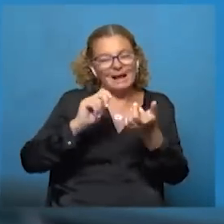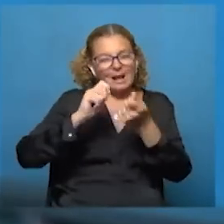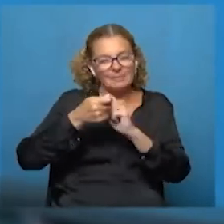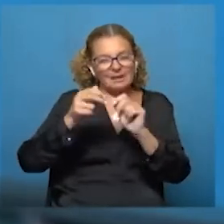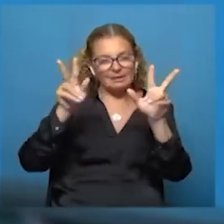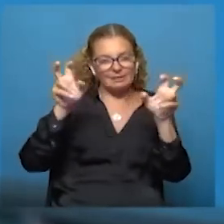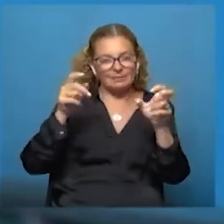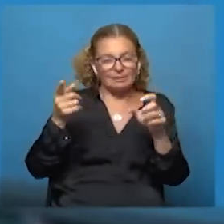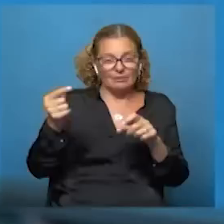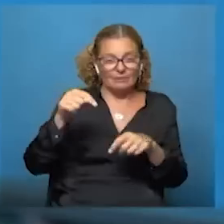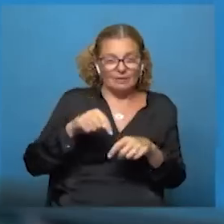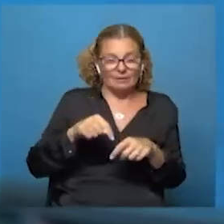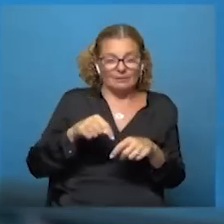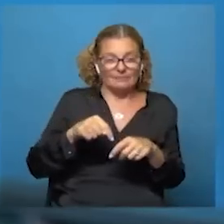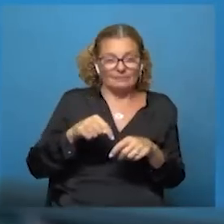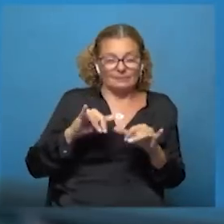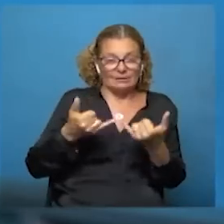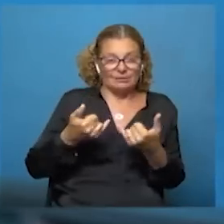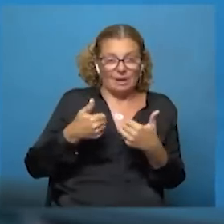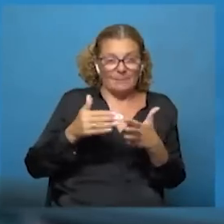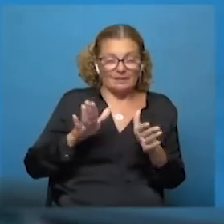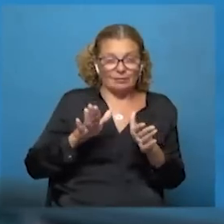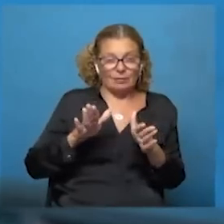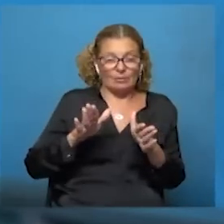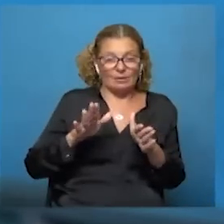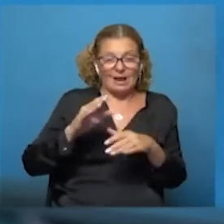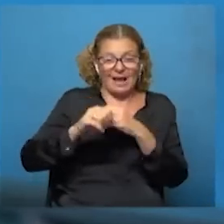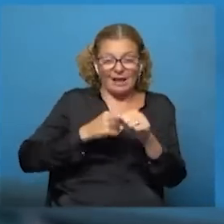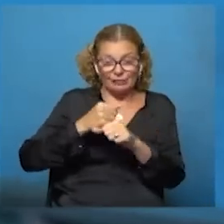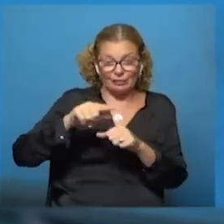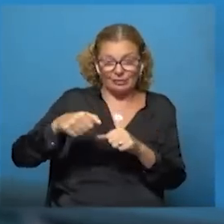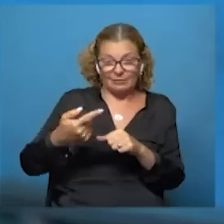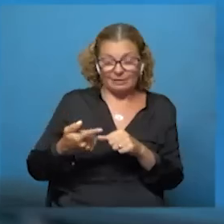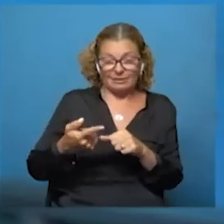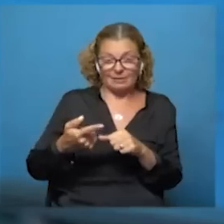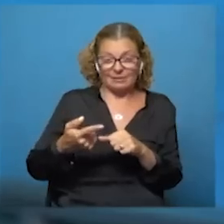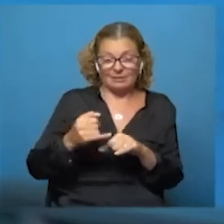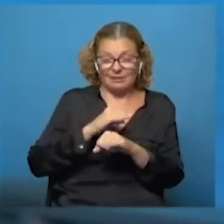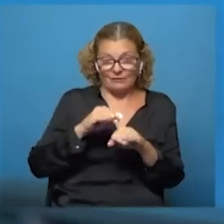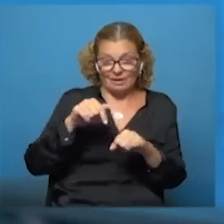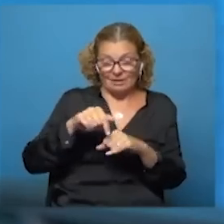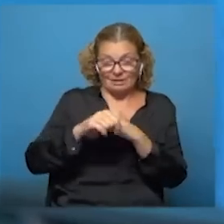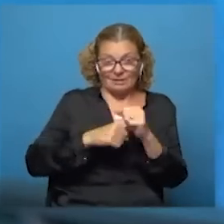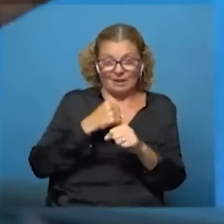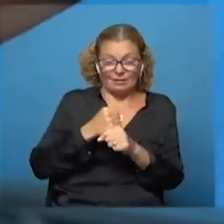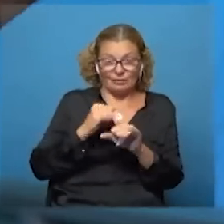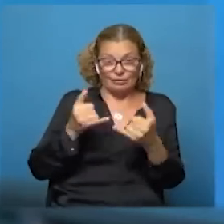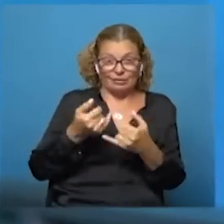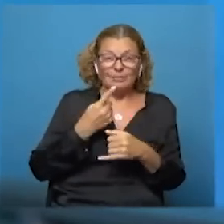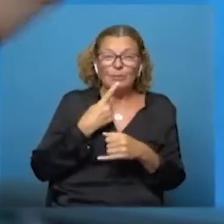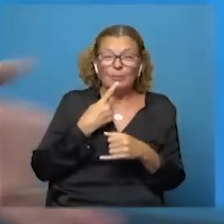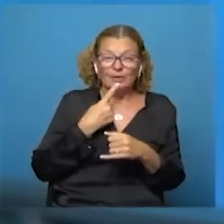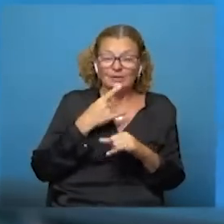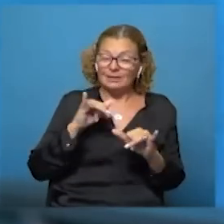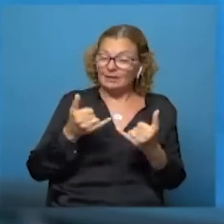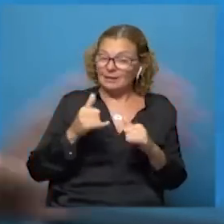porque ahora se viene creo que ya empezó pero el año que viene y fines de este ya estamos política ya